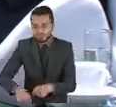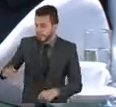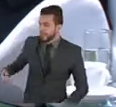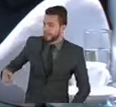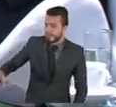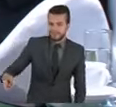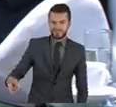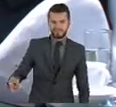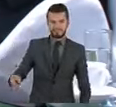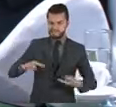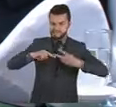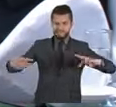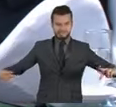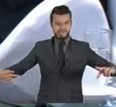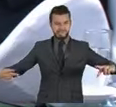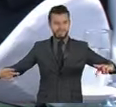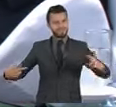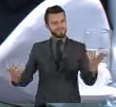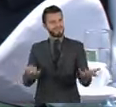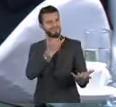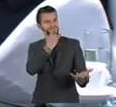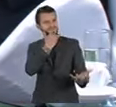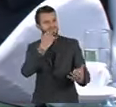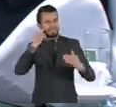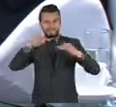el 15% del espacio.